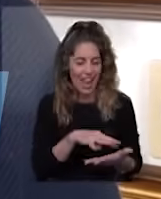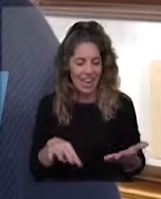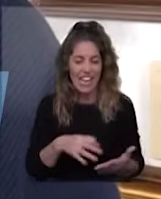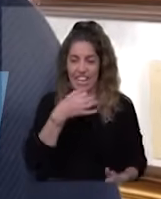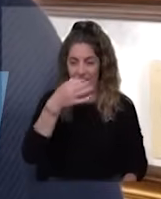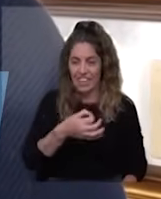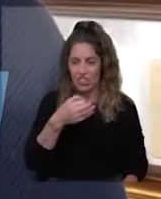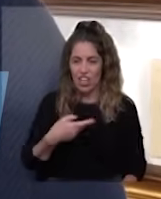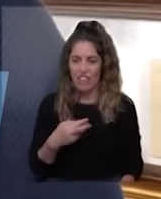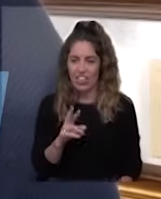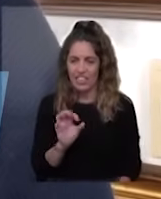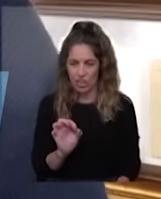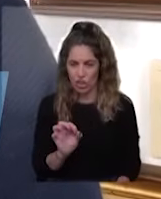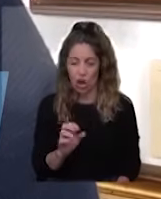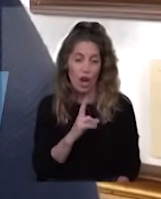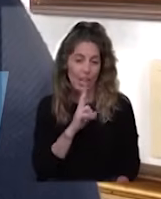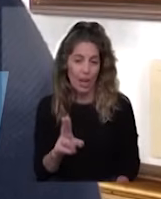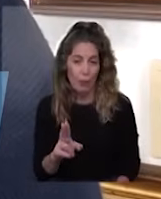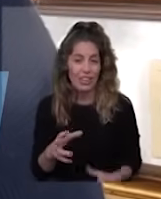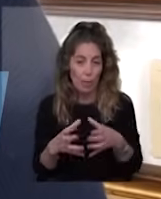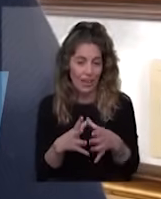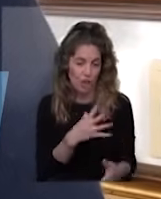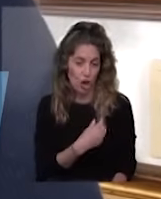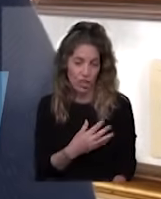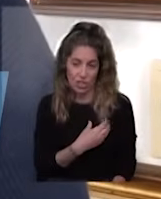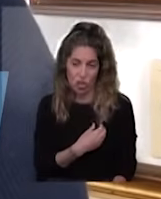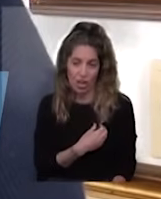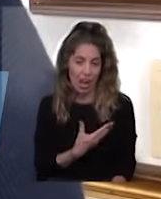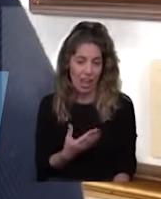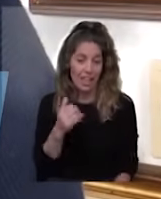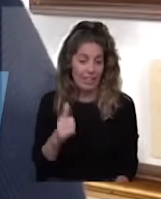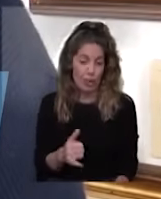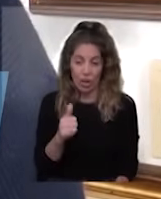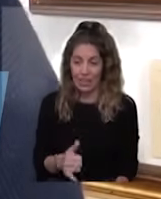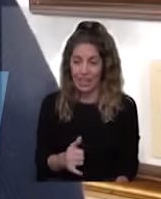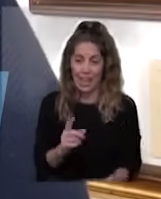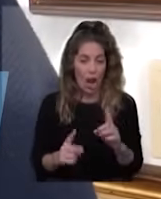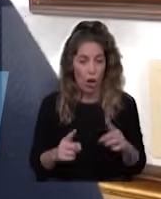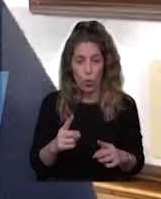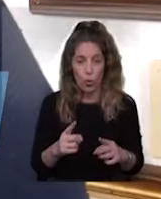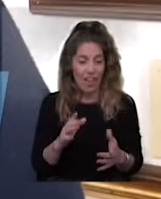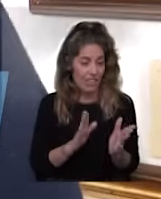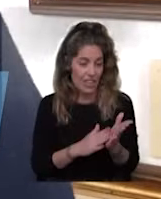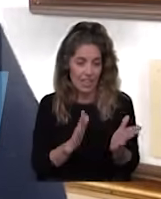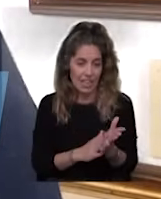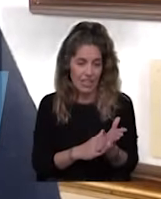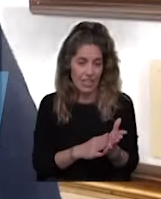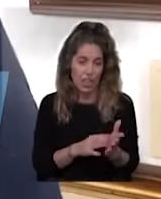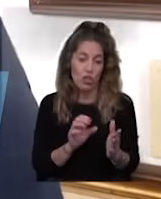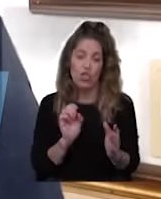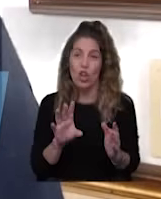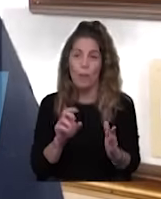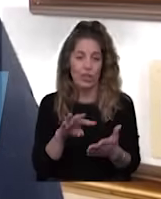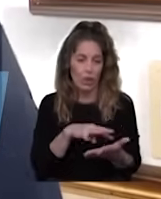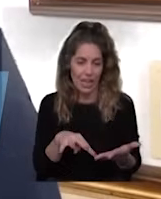bardeo y la respuesta del partido nacionales bueno Tenemos que tener alguna otra evidencia que una lectura